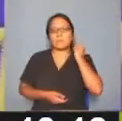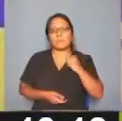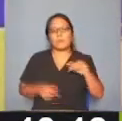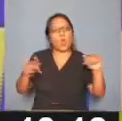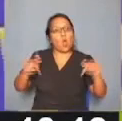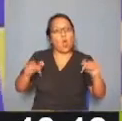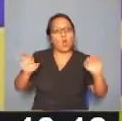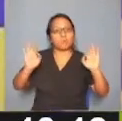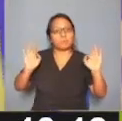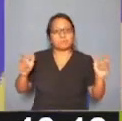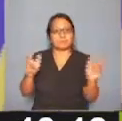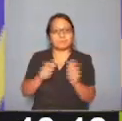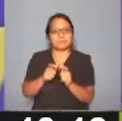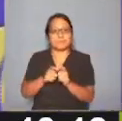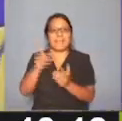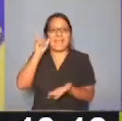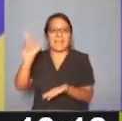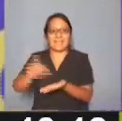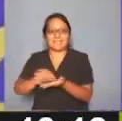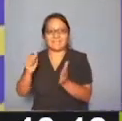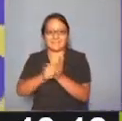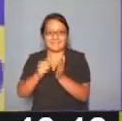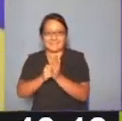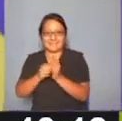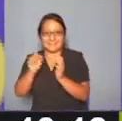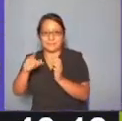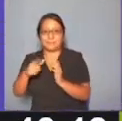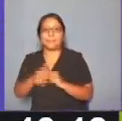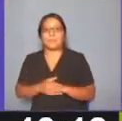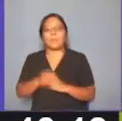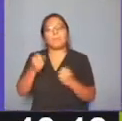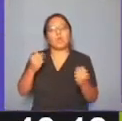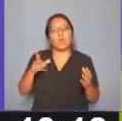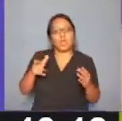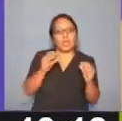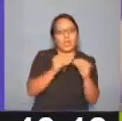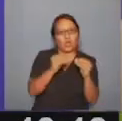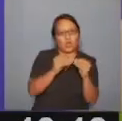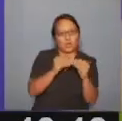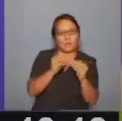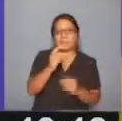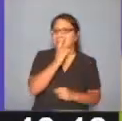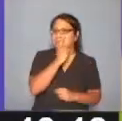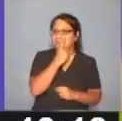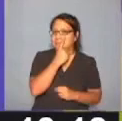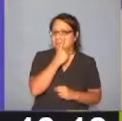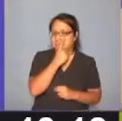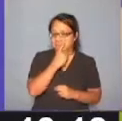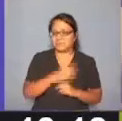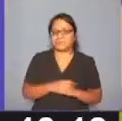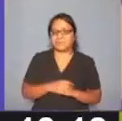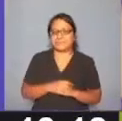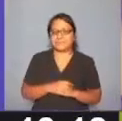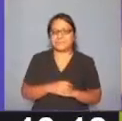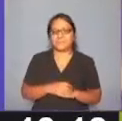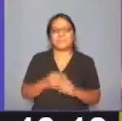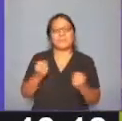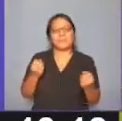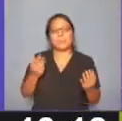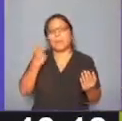Hoy sesión preparatoria en la legislatura de la provincia, por eso está en el lugar Jorge Real Espedano y vamos a